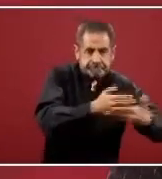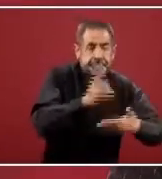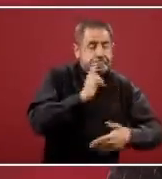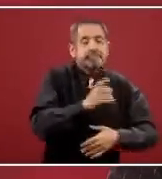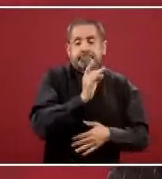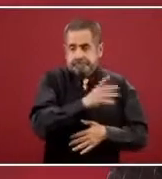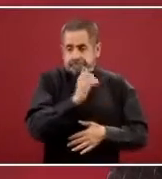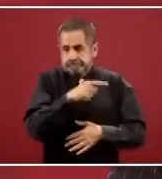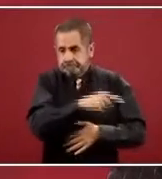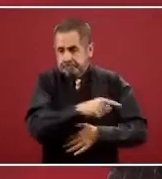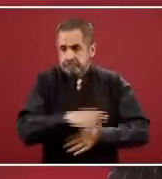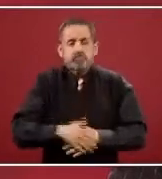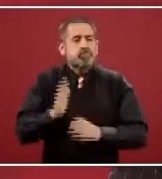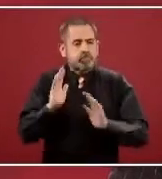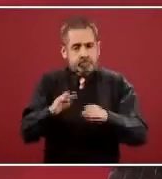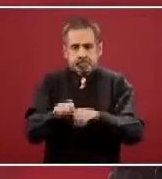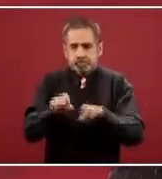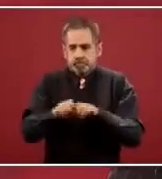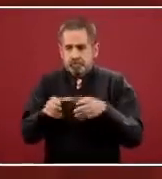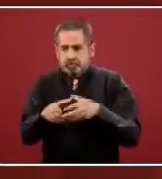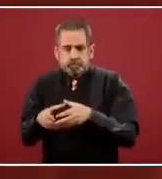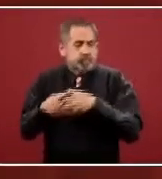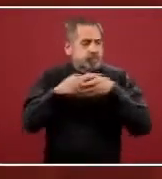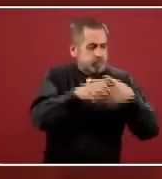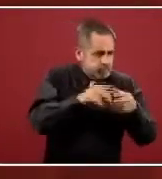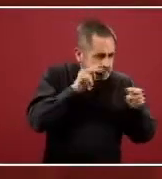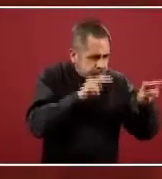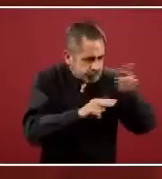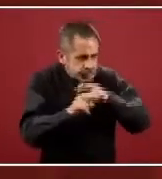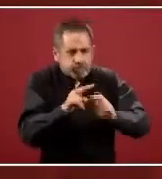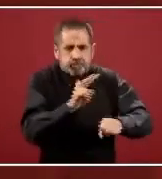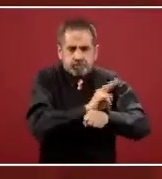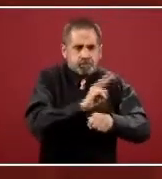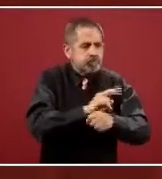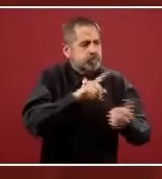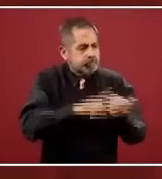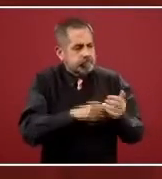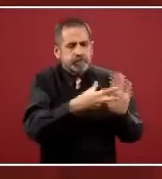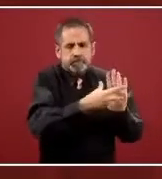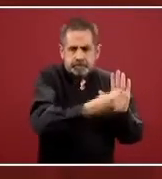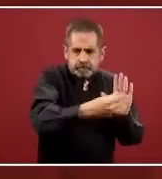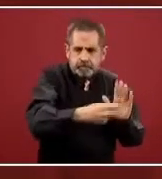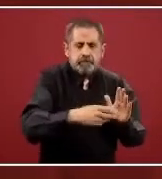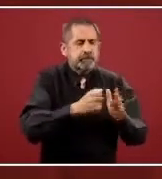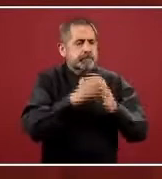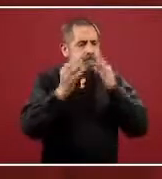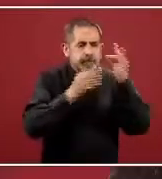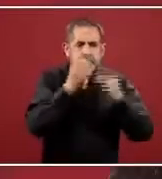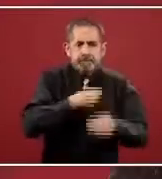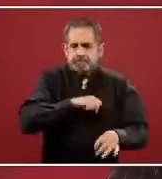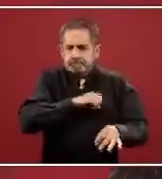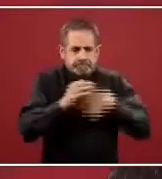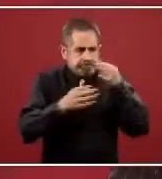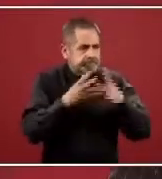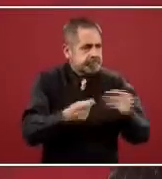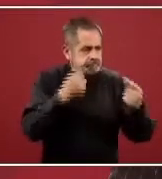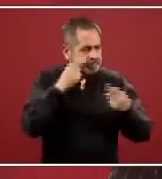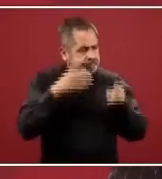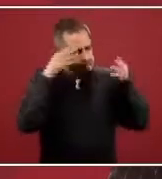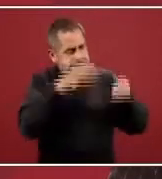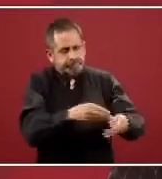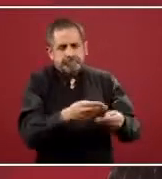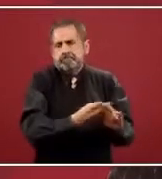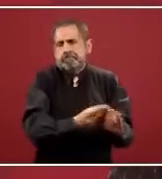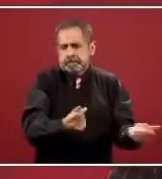¿Sí? Están trabajando los equipos de Sencilla, de vigilancia epidemiológica y de promoción de la salud para hacer el abordaje